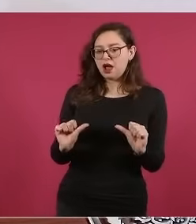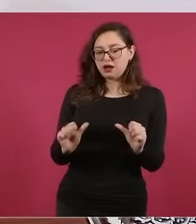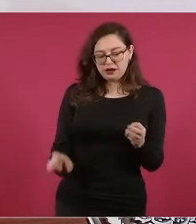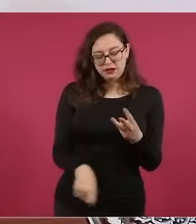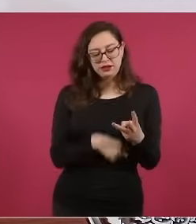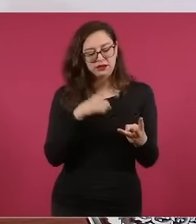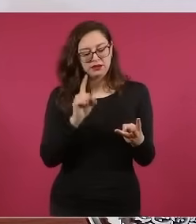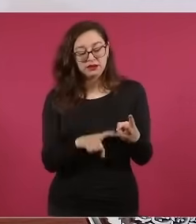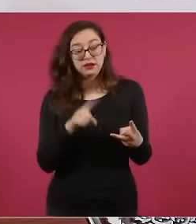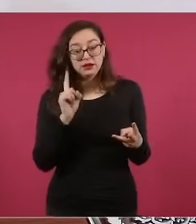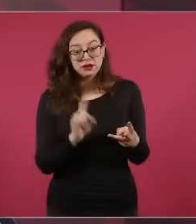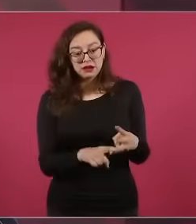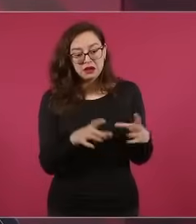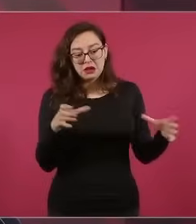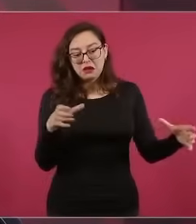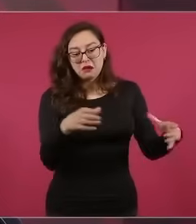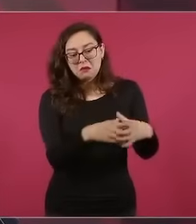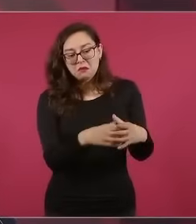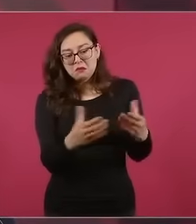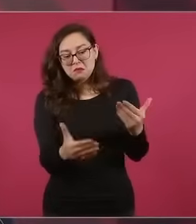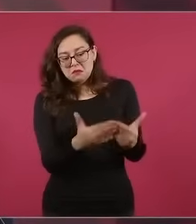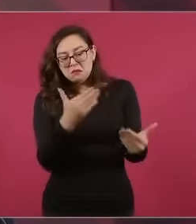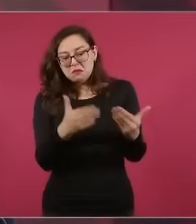beneficiar a una minoría,